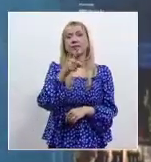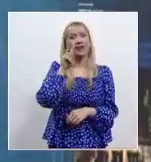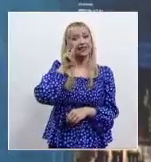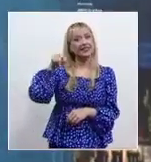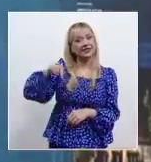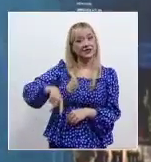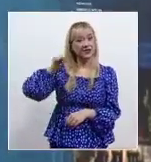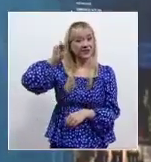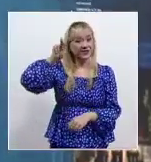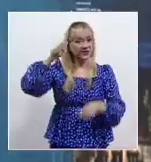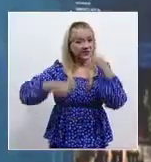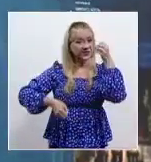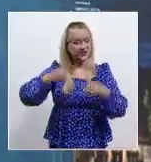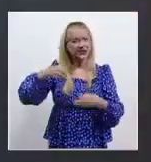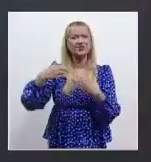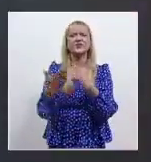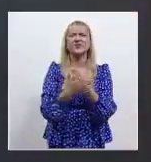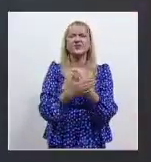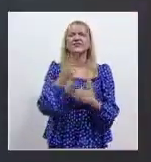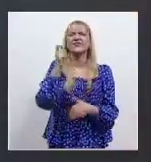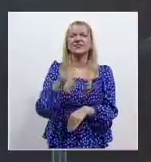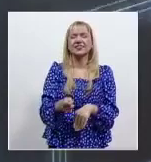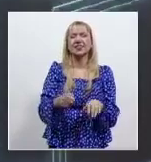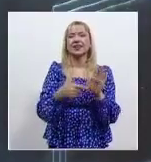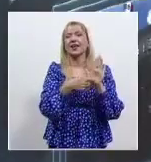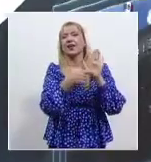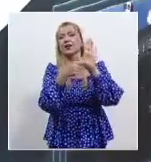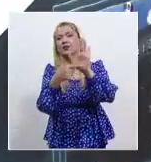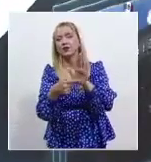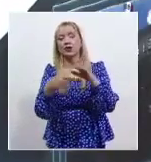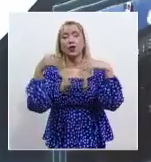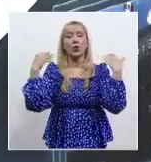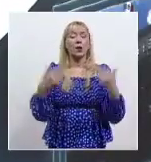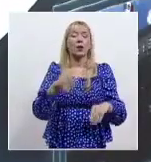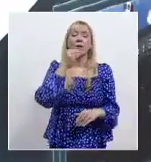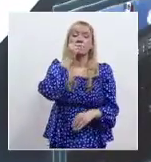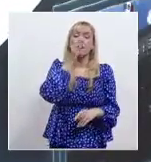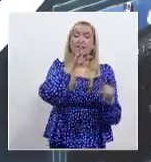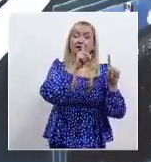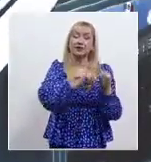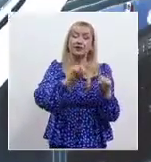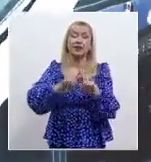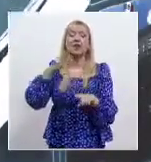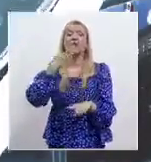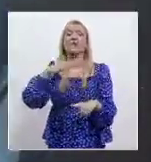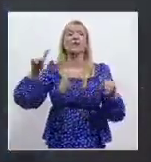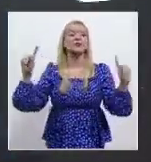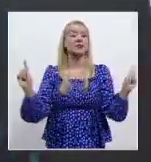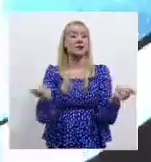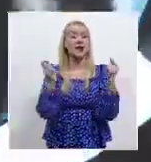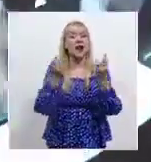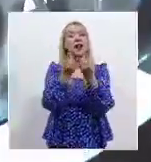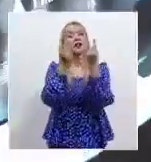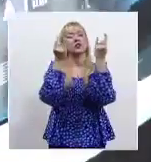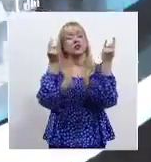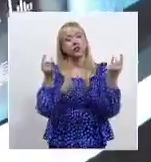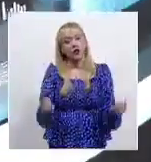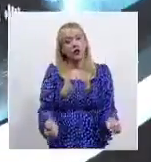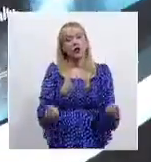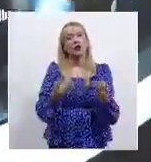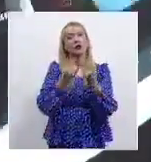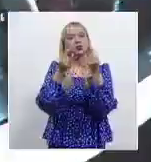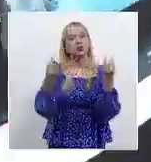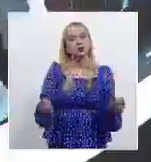señal de Justicia TV, pues próximamente se transmitirán algunos de los títulos que forman parte del Festival de Documentales DOCS